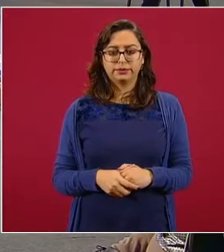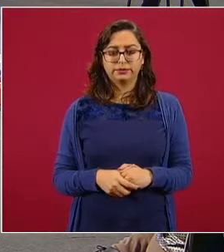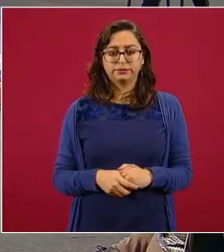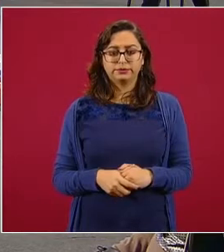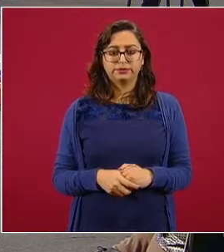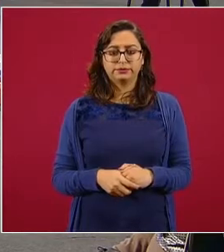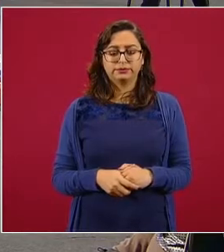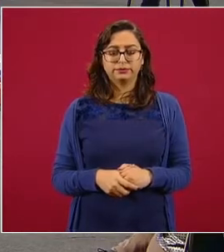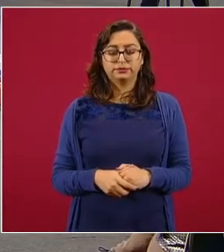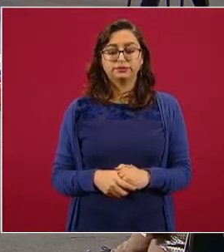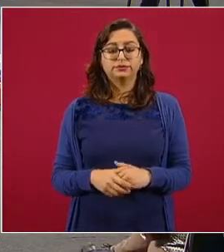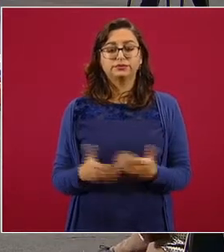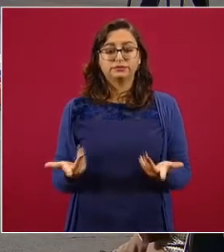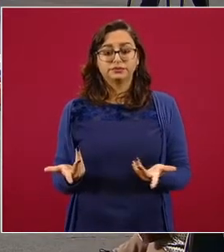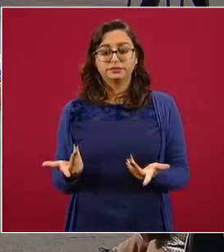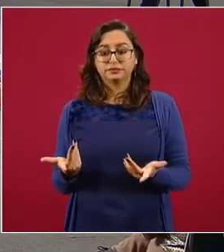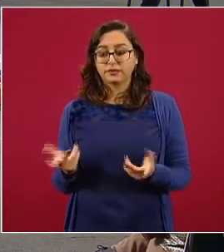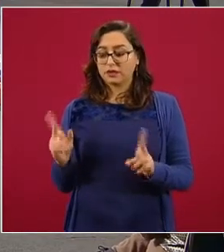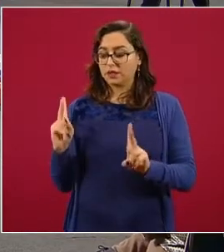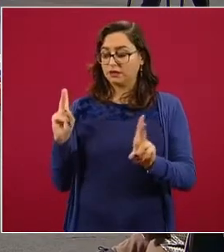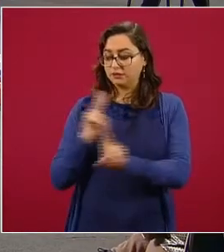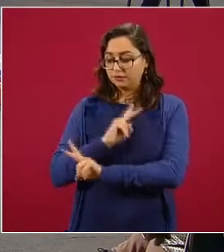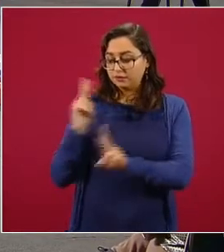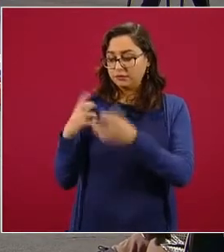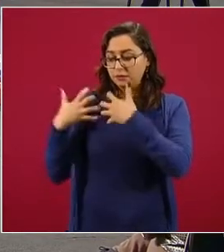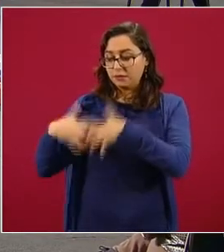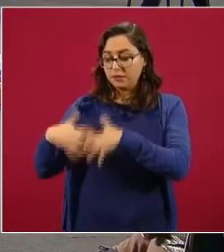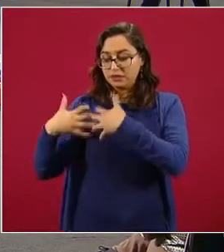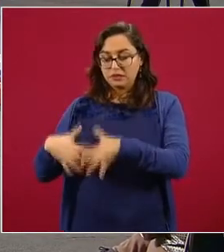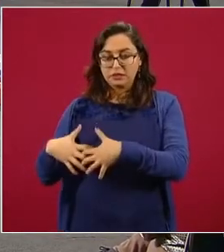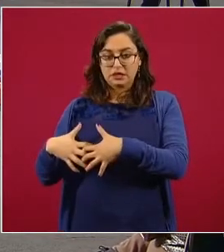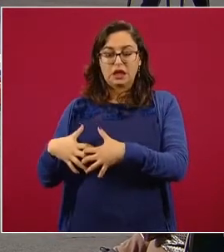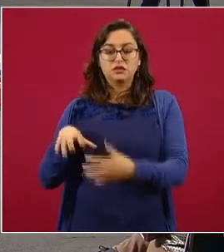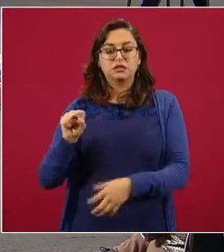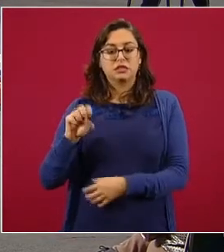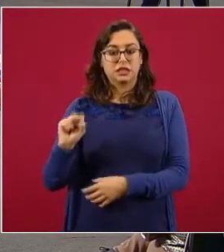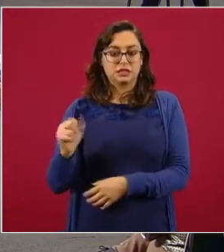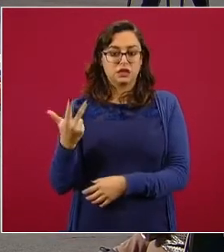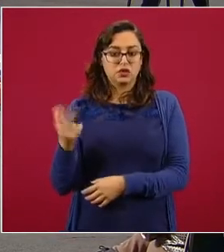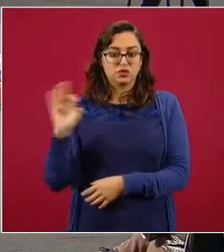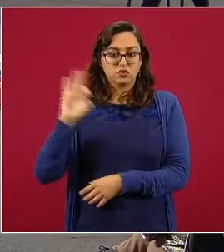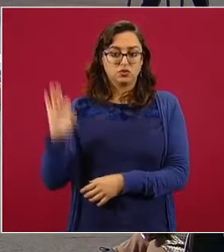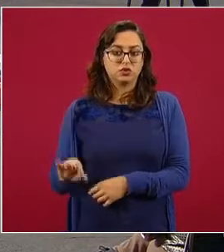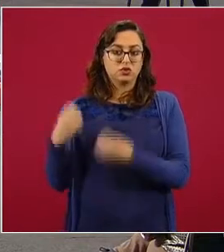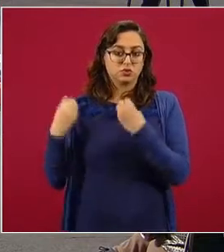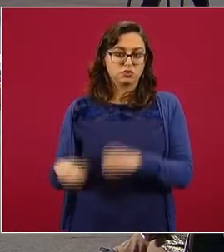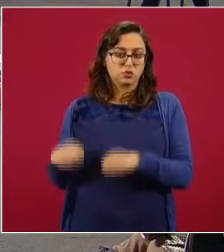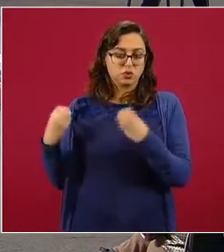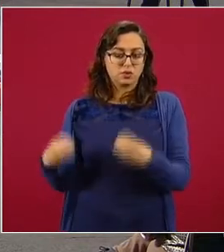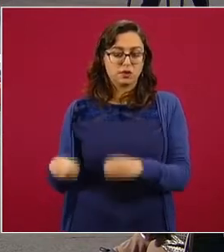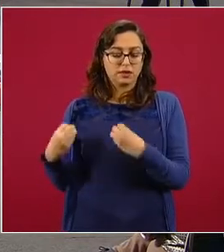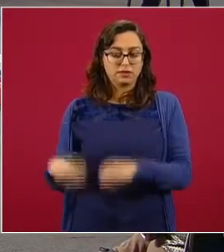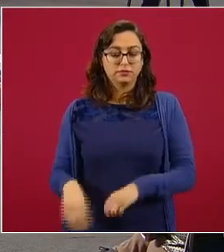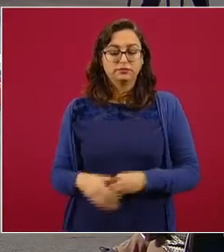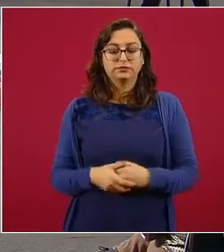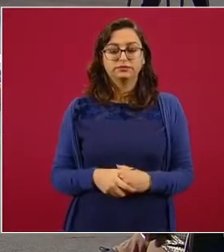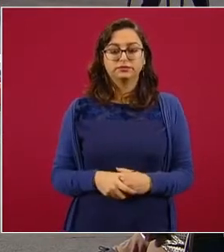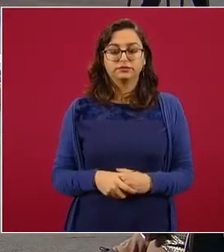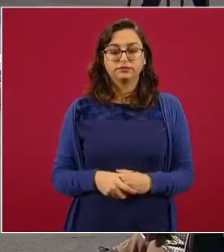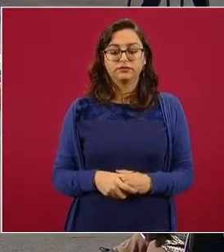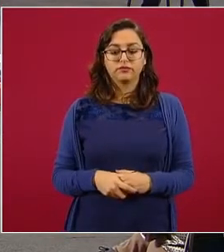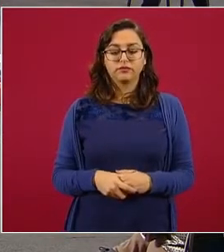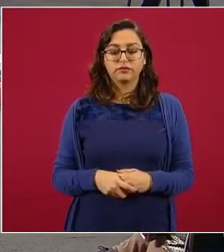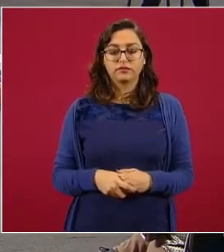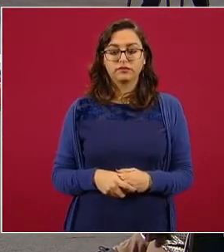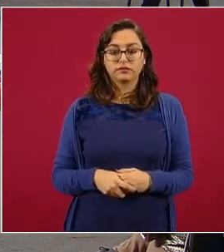Y camas con ventilador, un poco menos, 68 de ocupación. En el